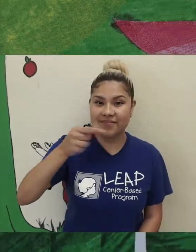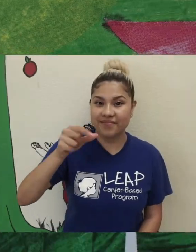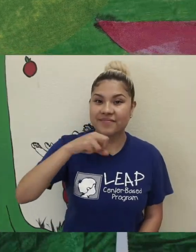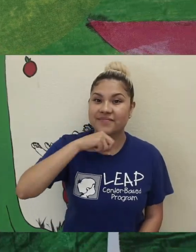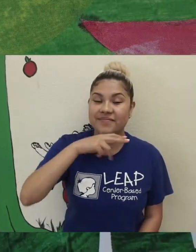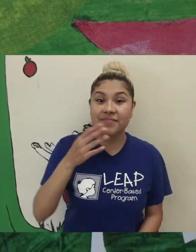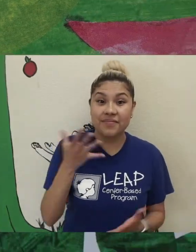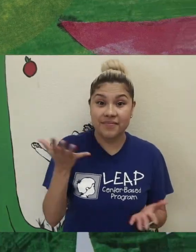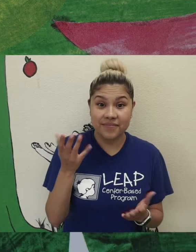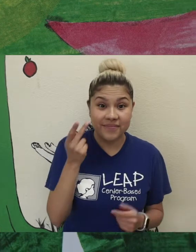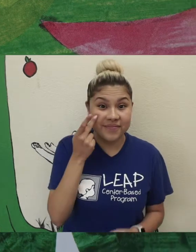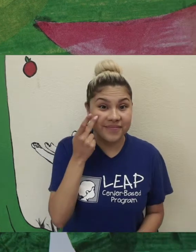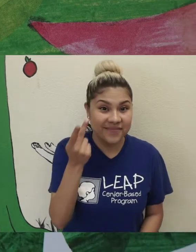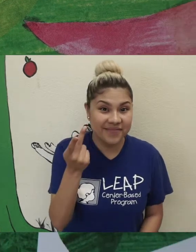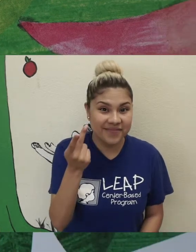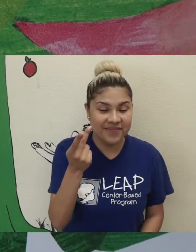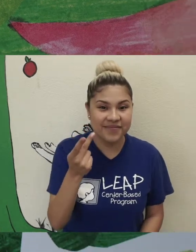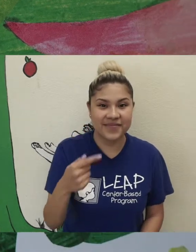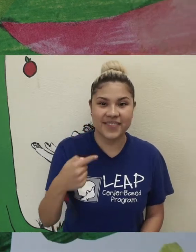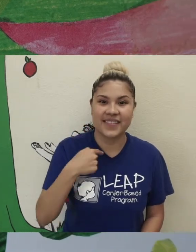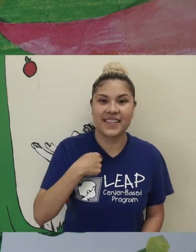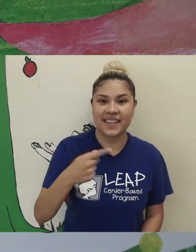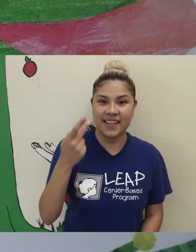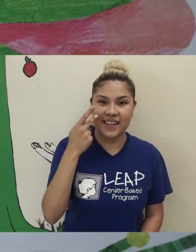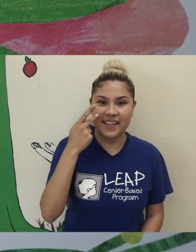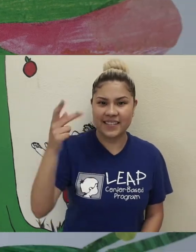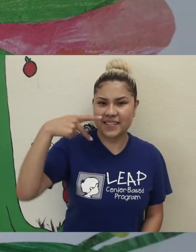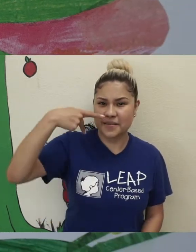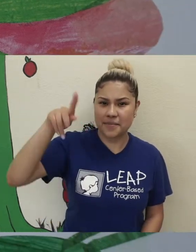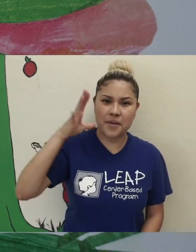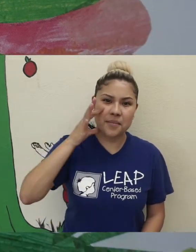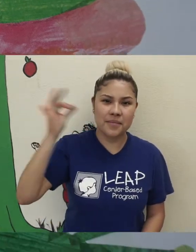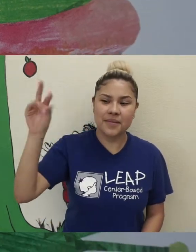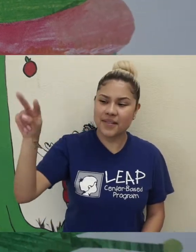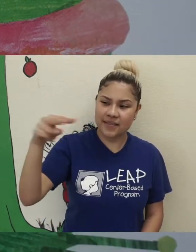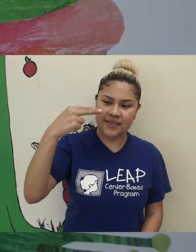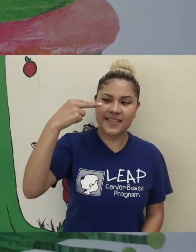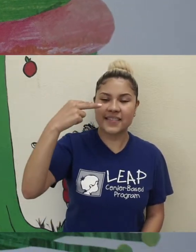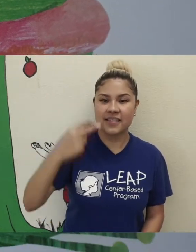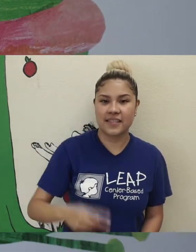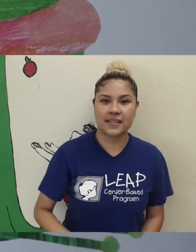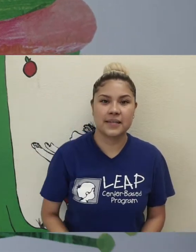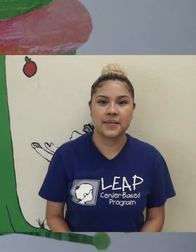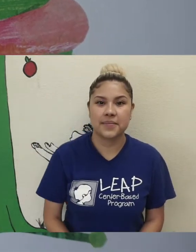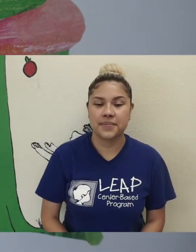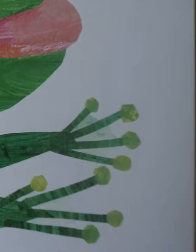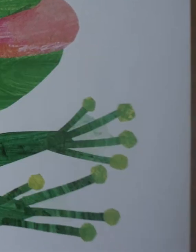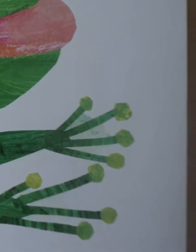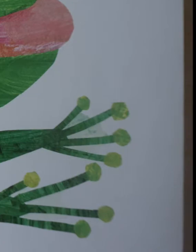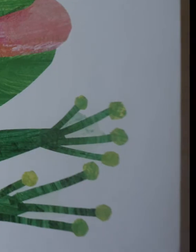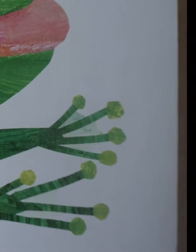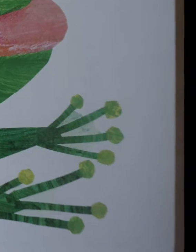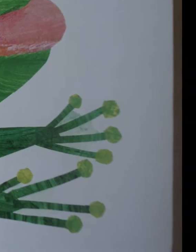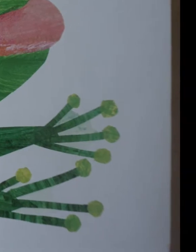Rana verde, ¿qué ves allí? Veo un gato morado que me mira a mí.